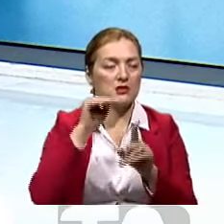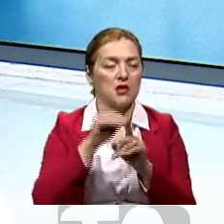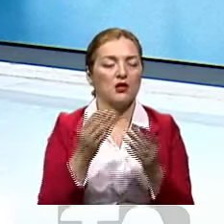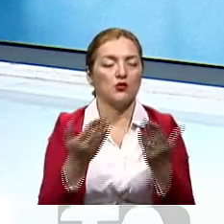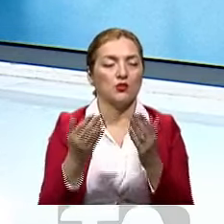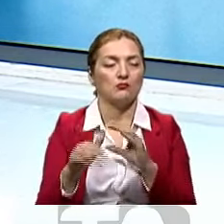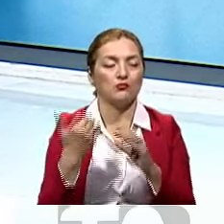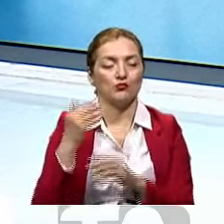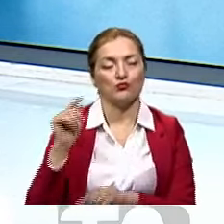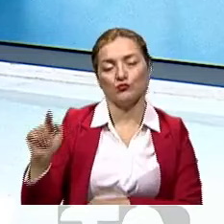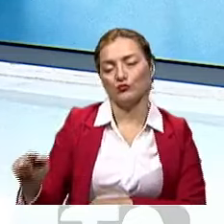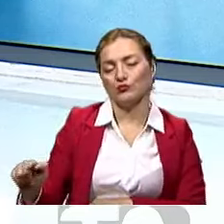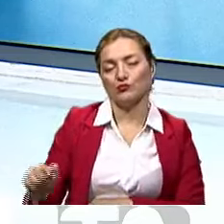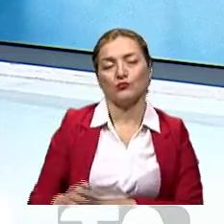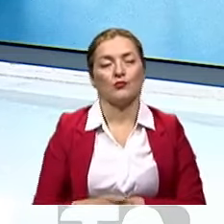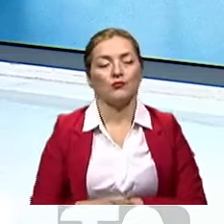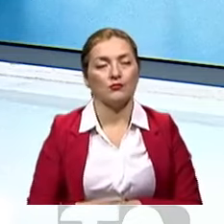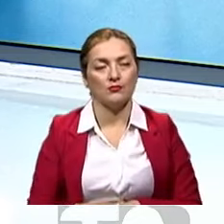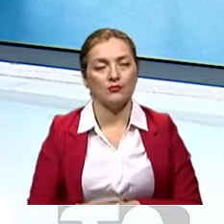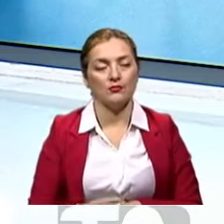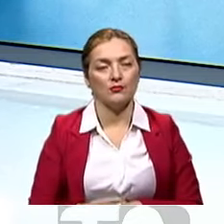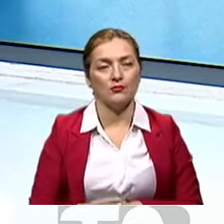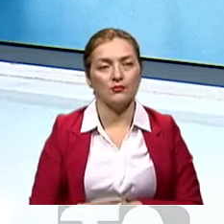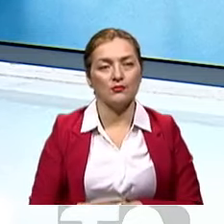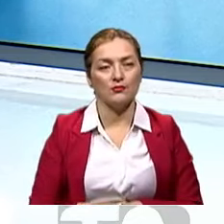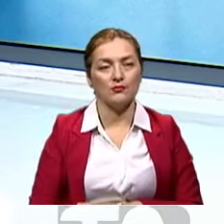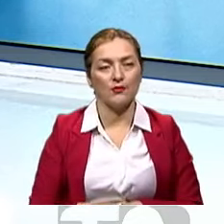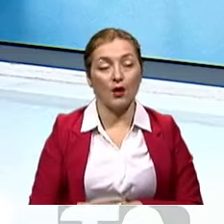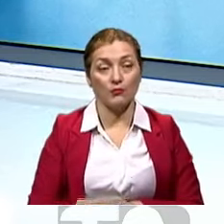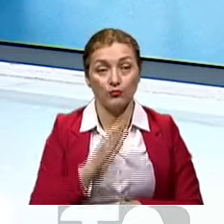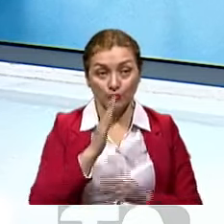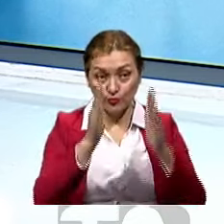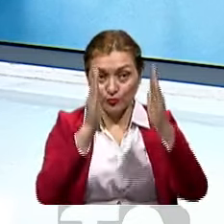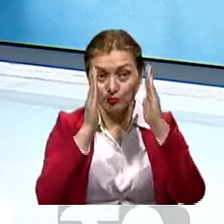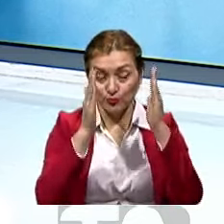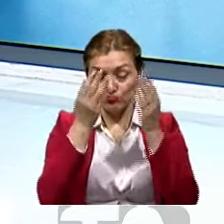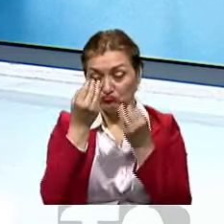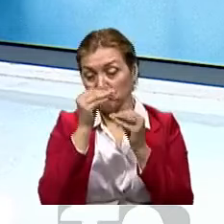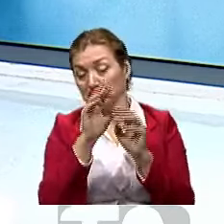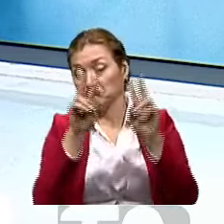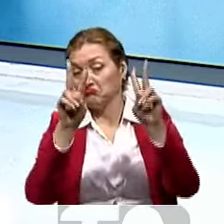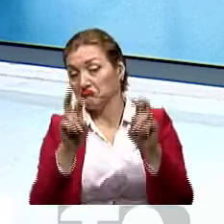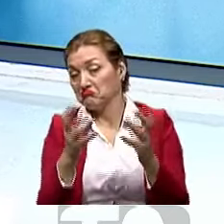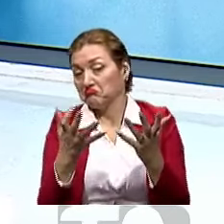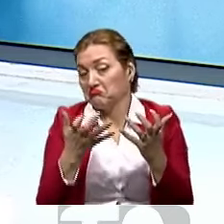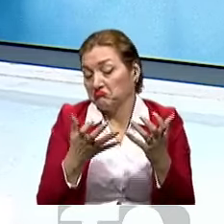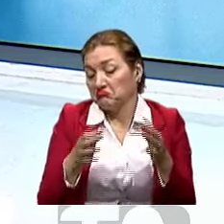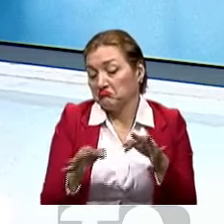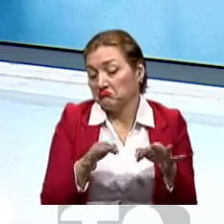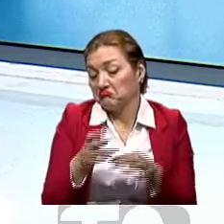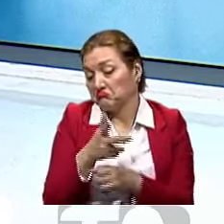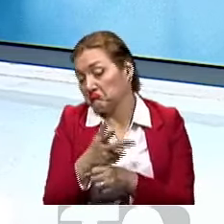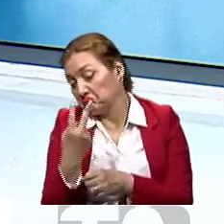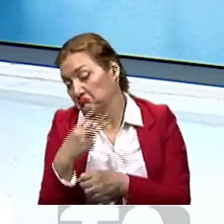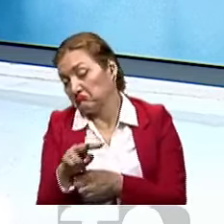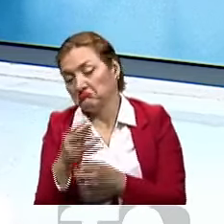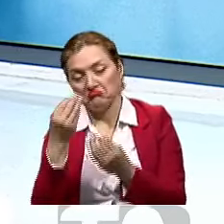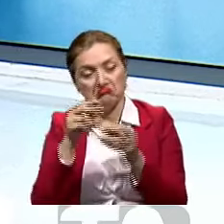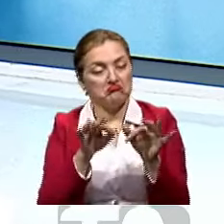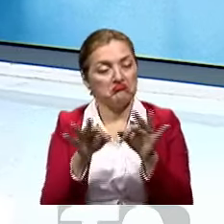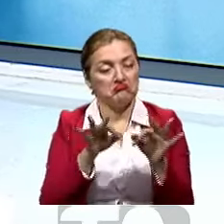electrónico spaz@teleamazonas.com, ya lo ven en pantalla. Allí estamos siempre muy pendientes de todos esos temas de los que ustedes quieren conocer un poco